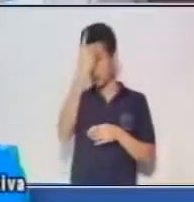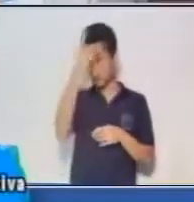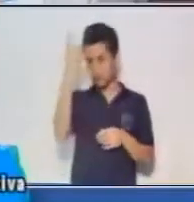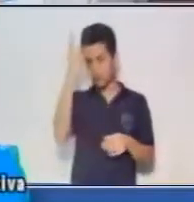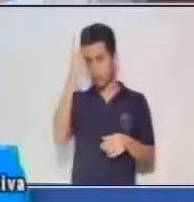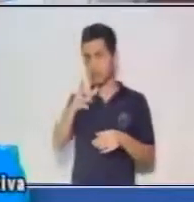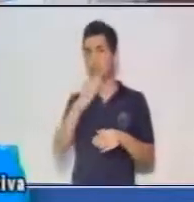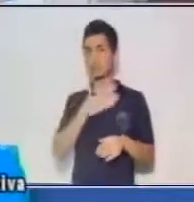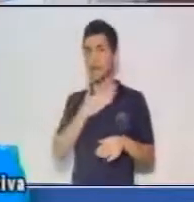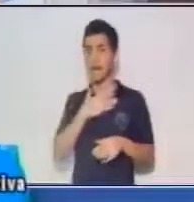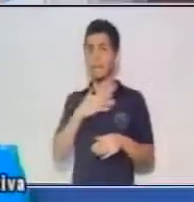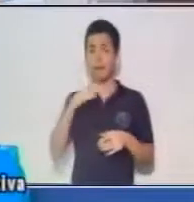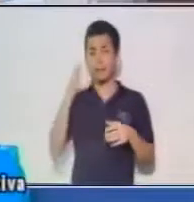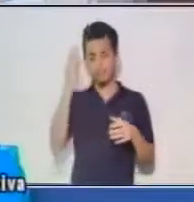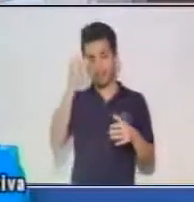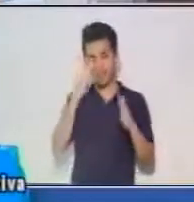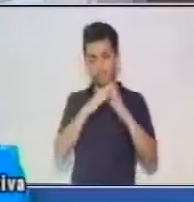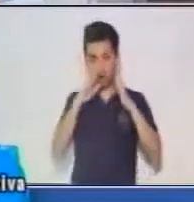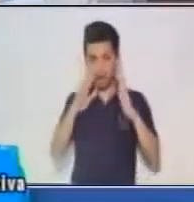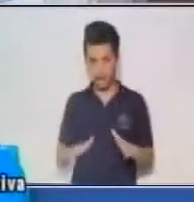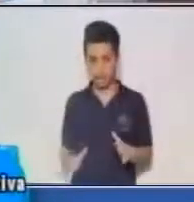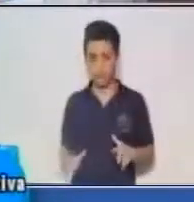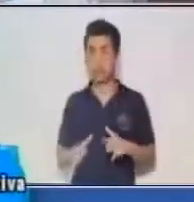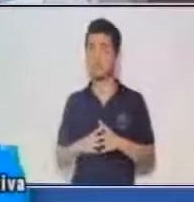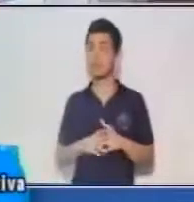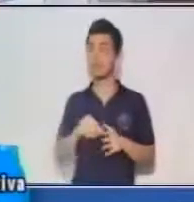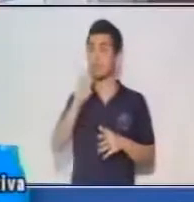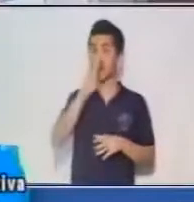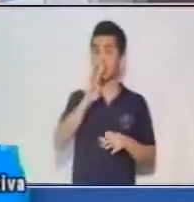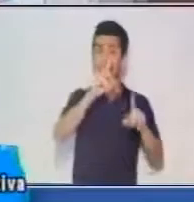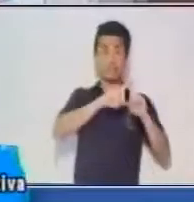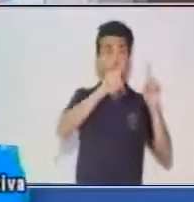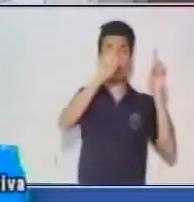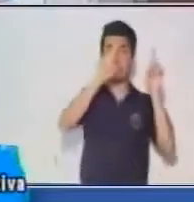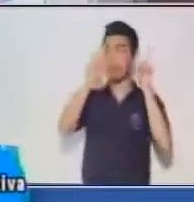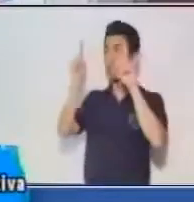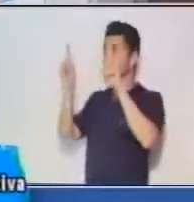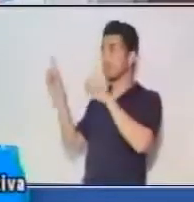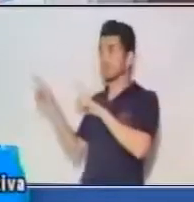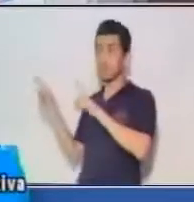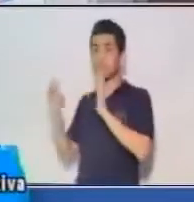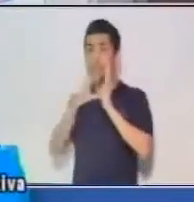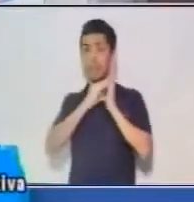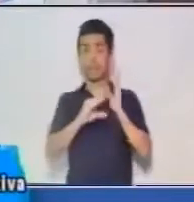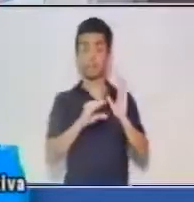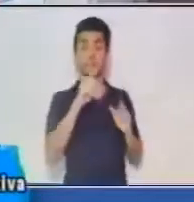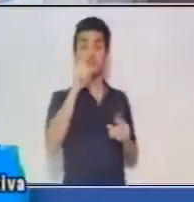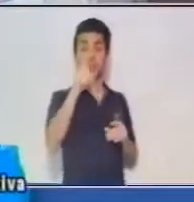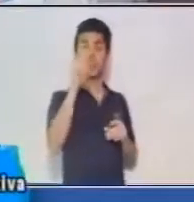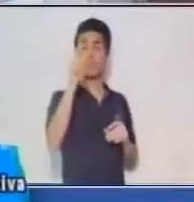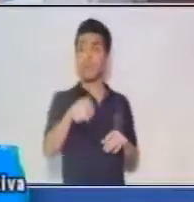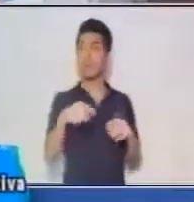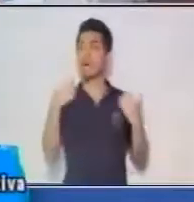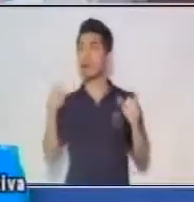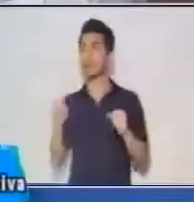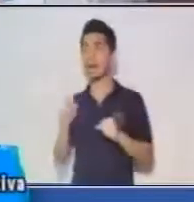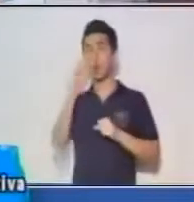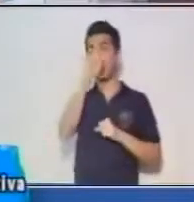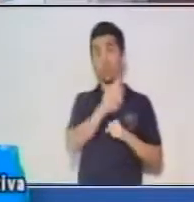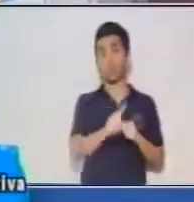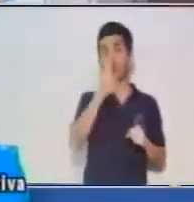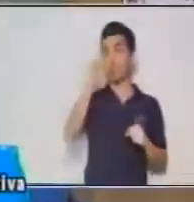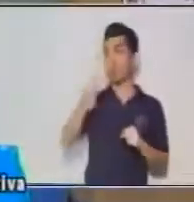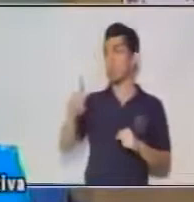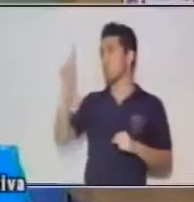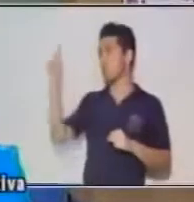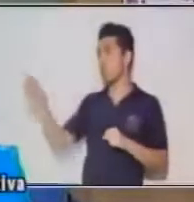tu portafolio de Aprendo en Casa. Son 3 diferentes tipos de textos. Tú debes de hacer uno de cada uno para